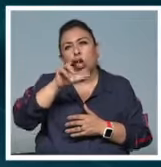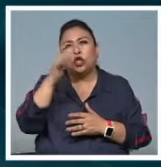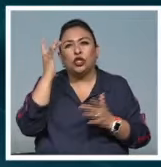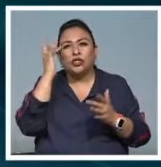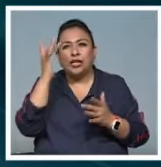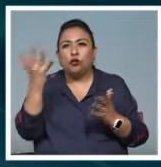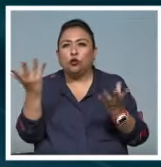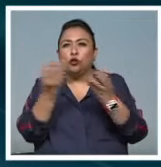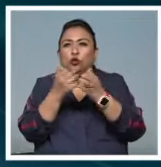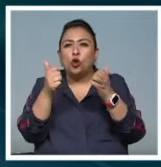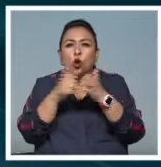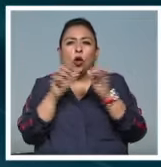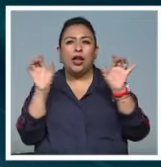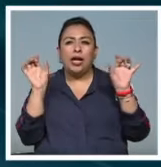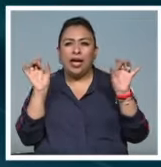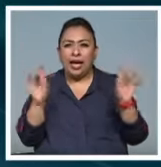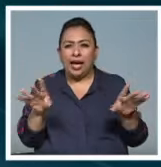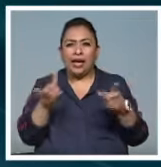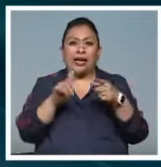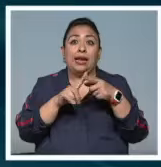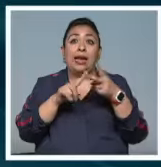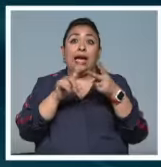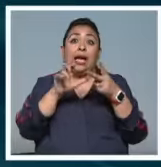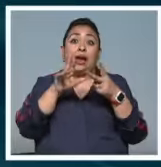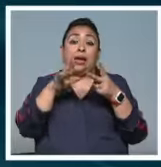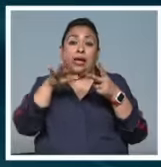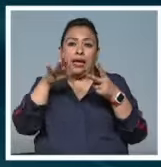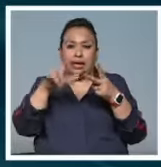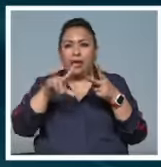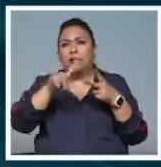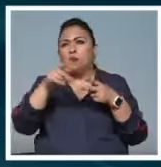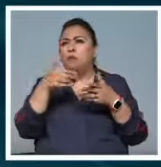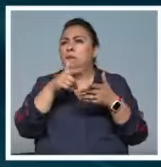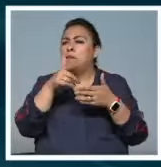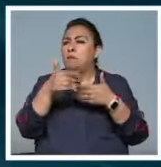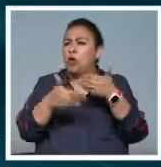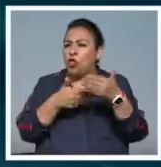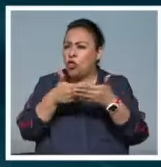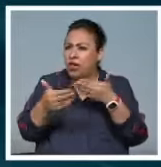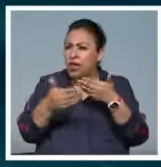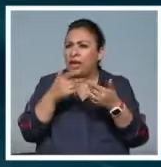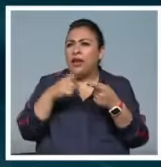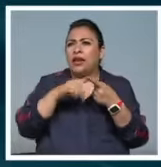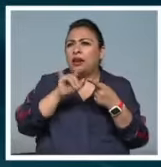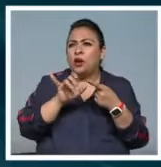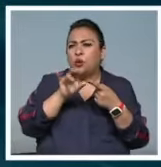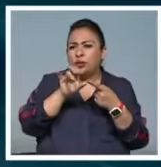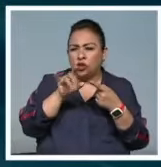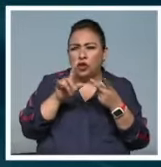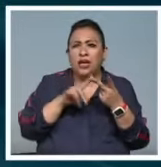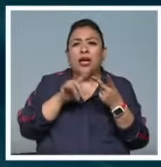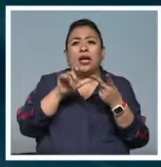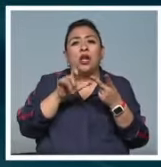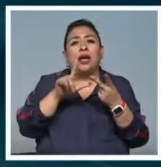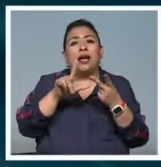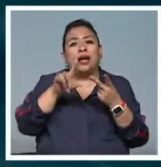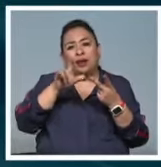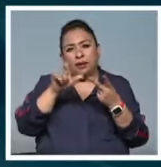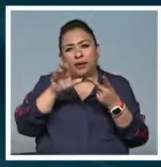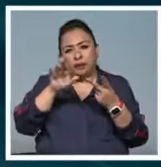santos acompañados por los ángeles y arcángeles. Ya en una época más moderna, artistas como Juan Soriano, Manuel Álvarez